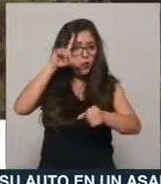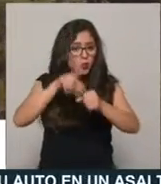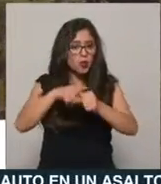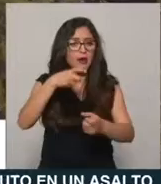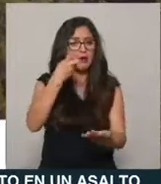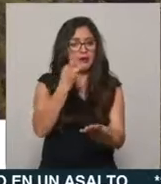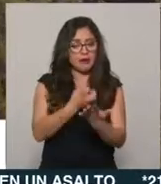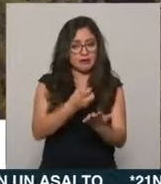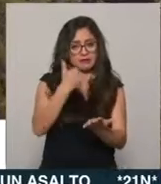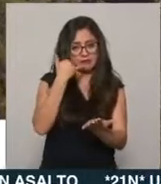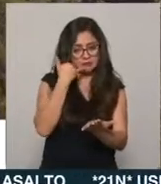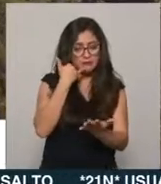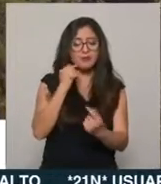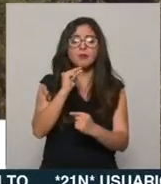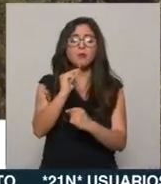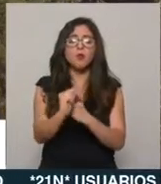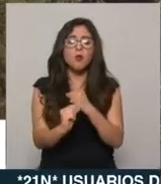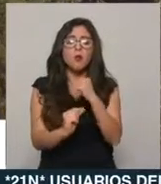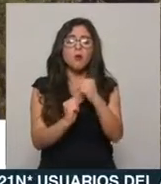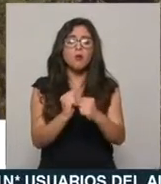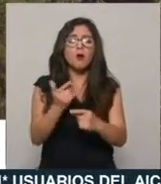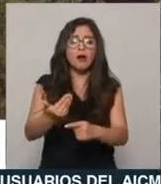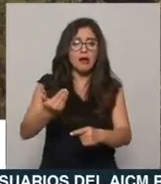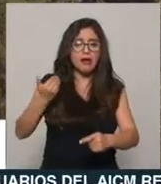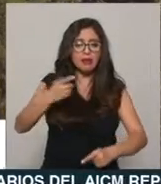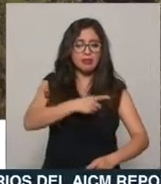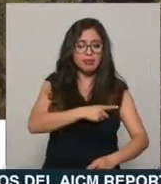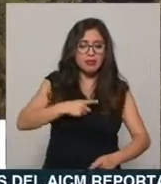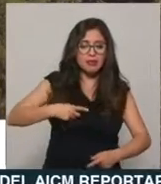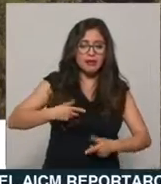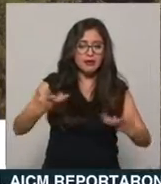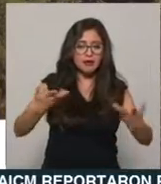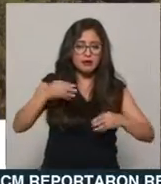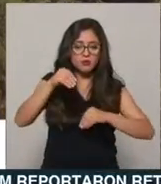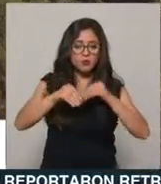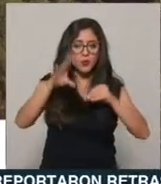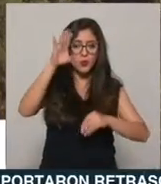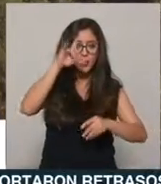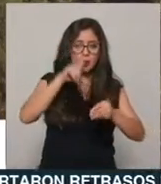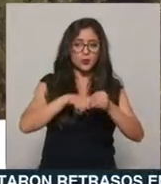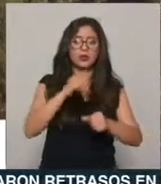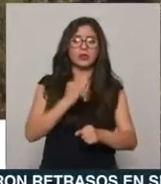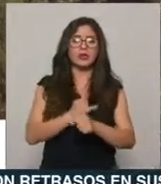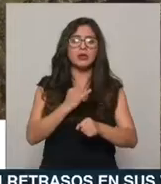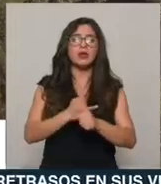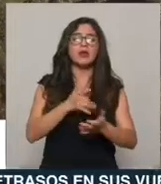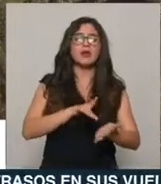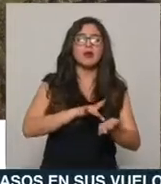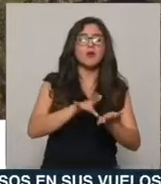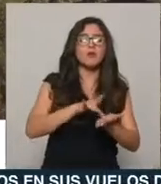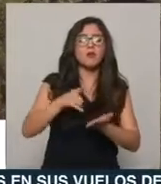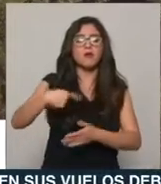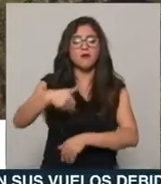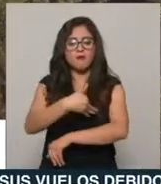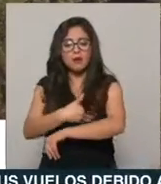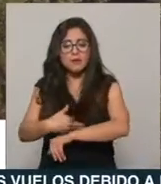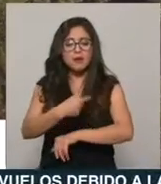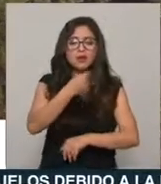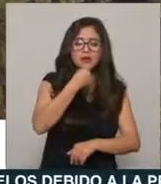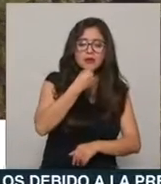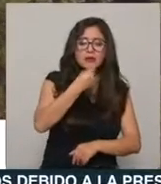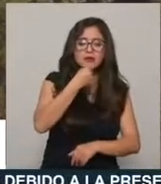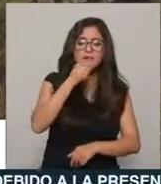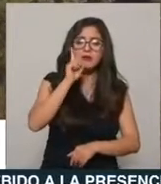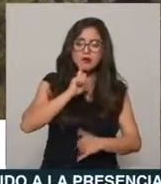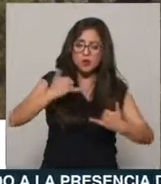mucho tiempo que se viene anticipando la necesidad de crear una cultura digital que pueda ayudar tanto a las familias como a los propios niños, niñas y adolescentes